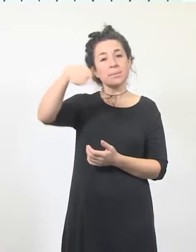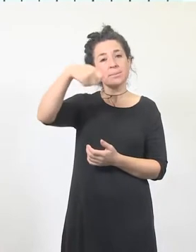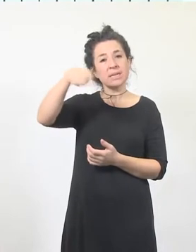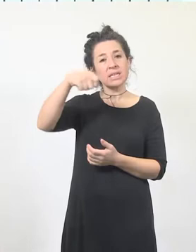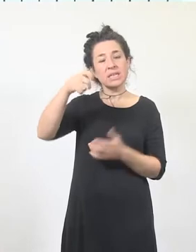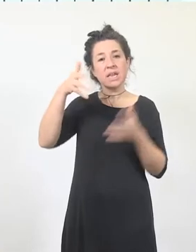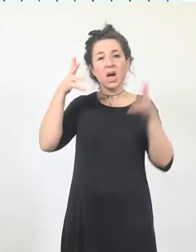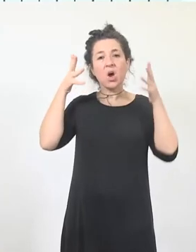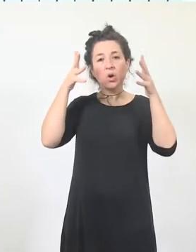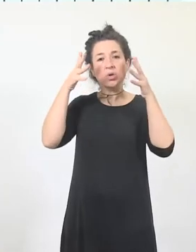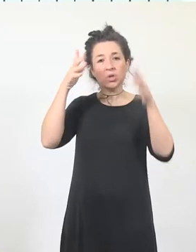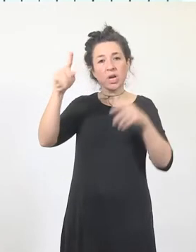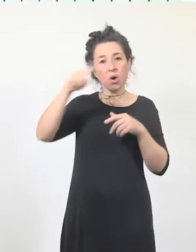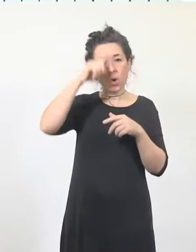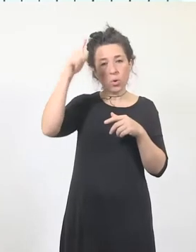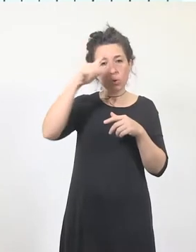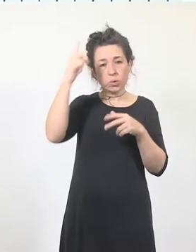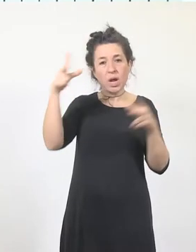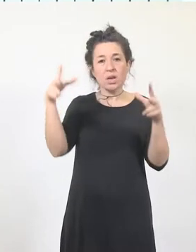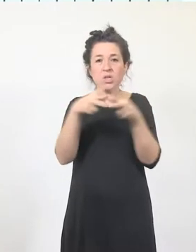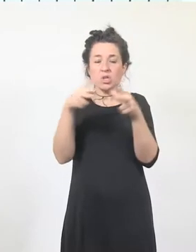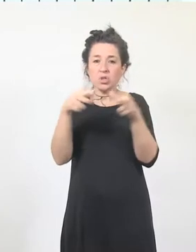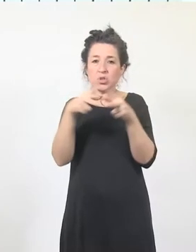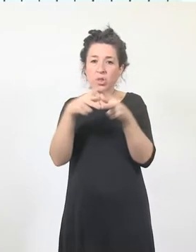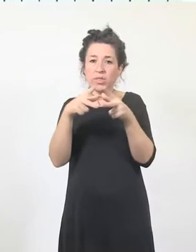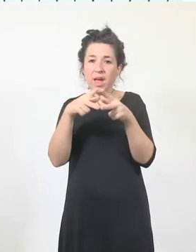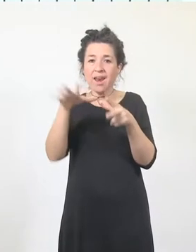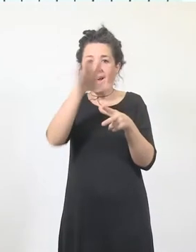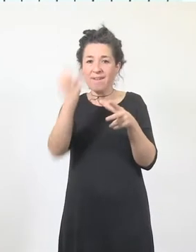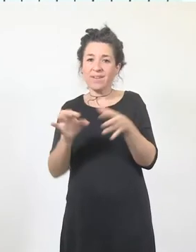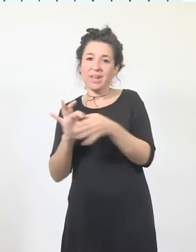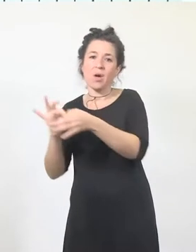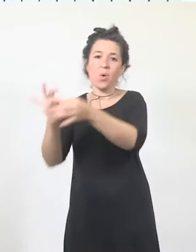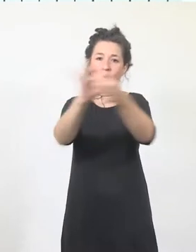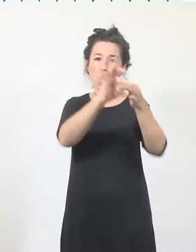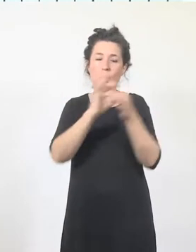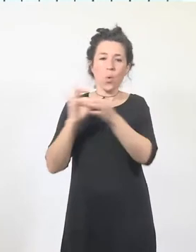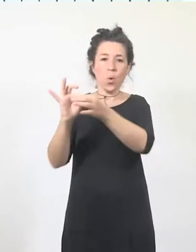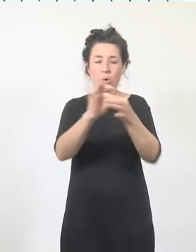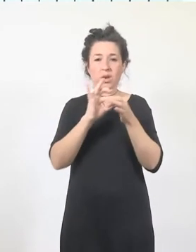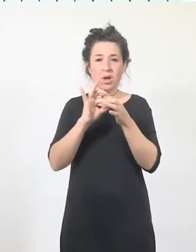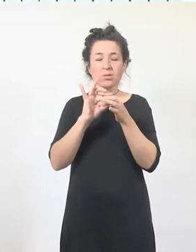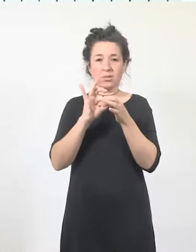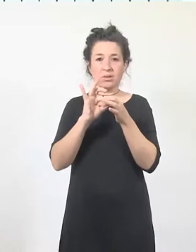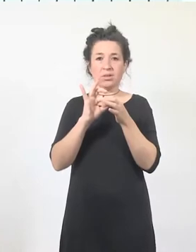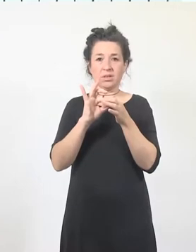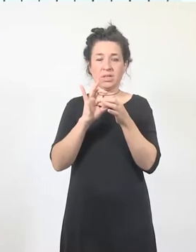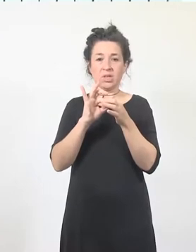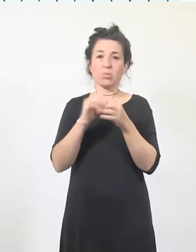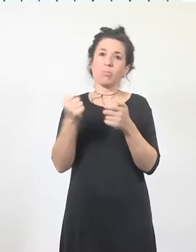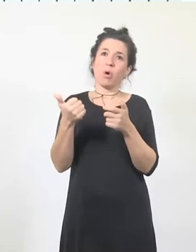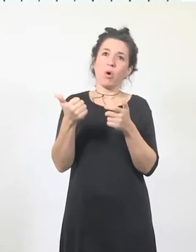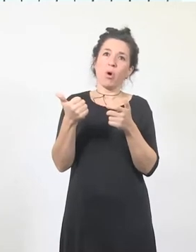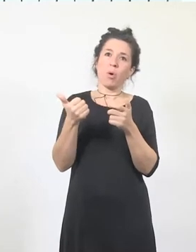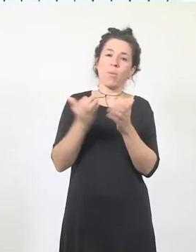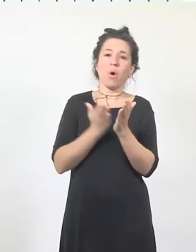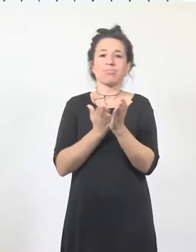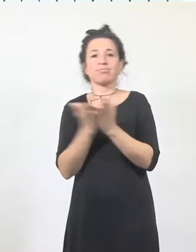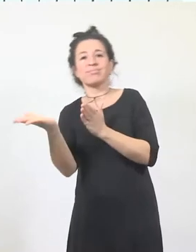vicepresidenta del Consejo Cultural Social de la Unión Africana, que es, digamos, el brazo de la sociedad